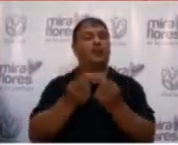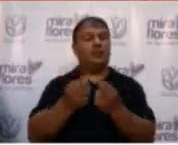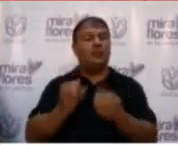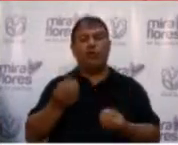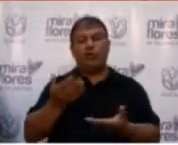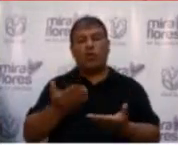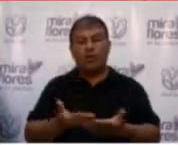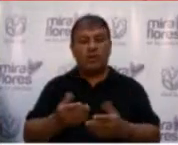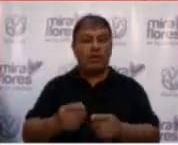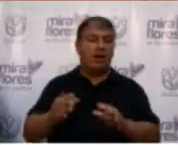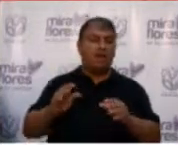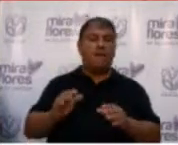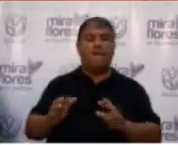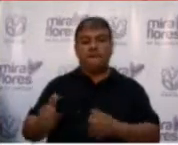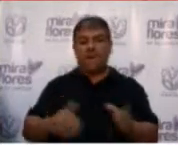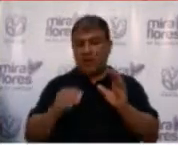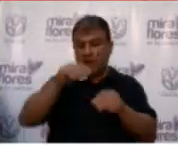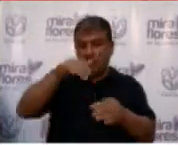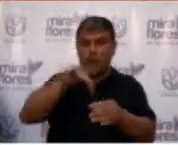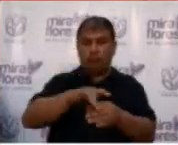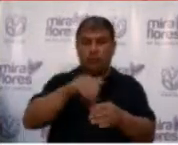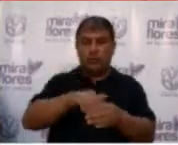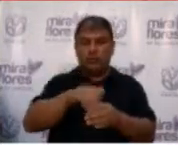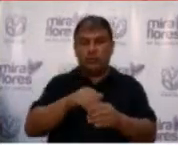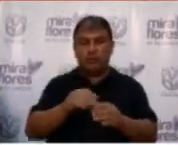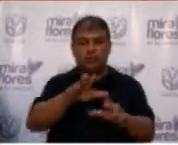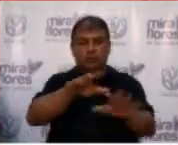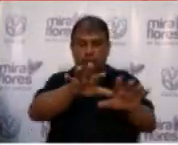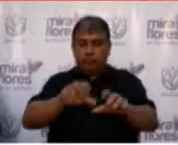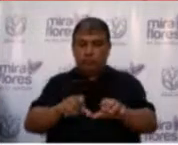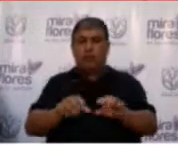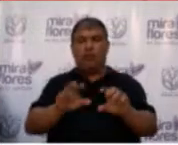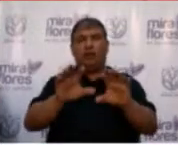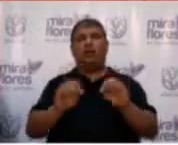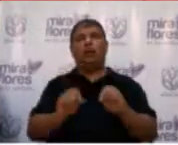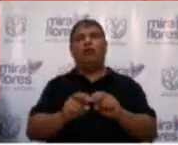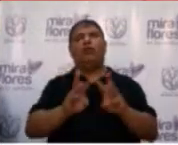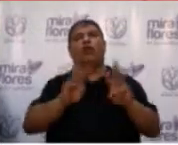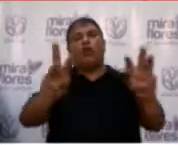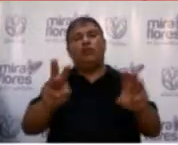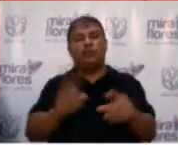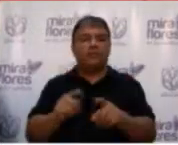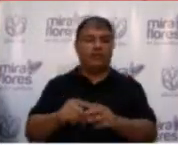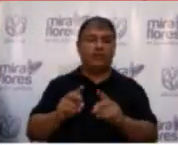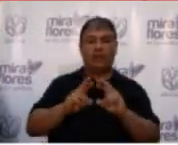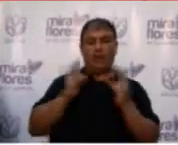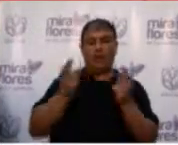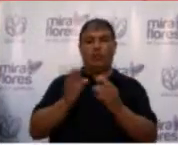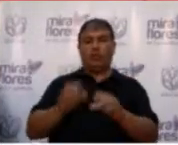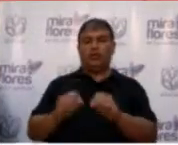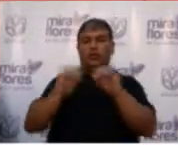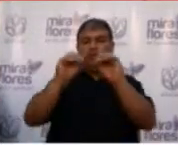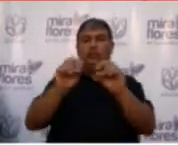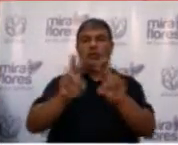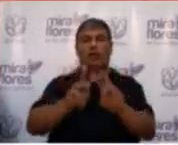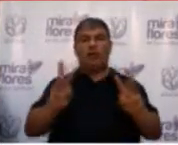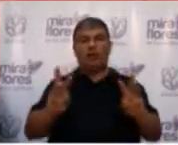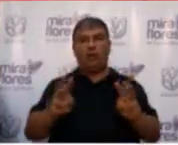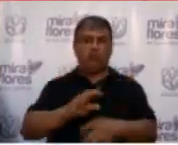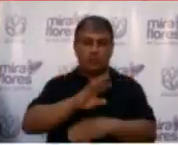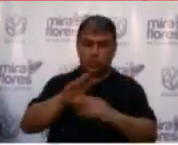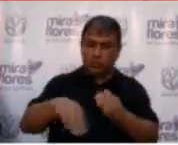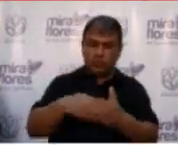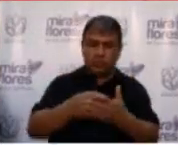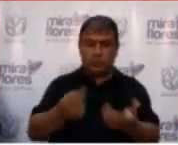las maneras de votación, las actas cómo quedan colgadas, las sesiones también cómo están colgadas, y